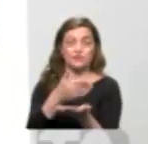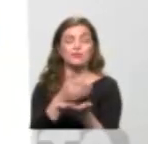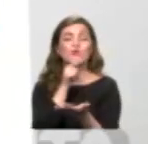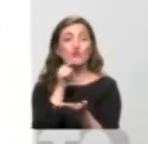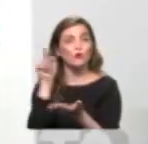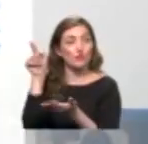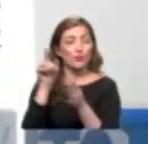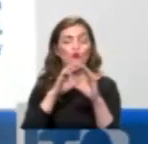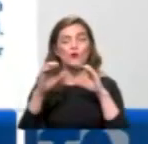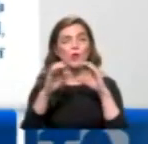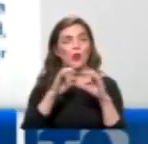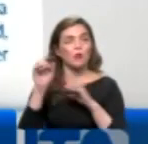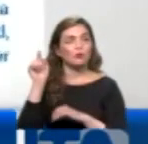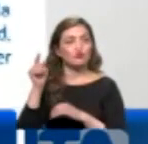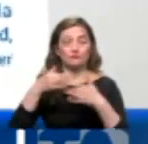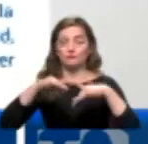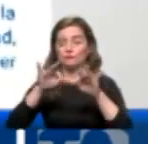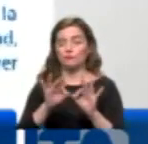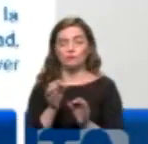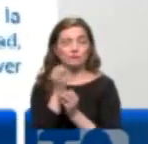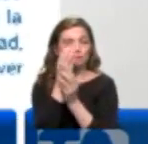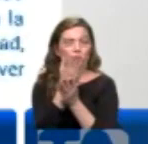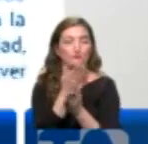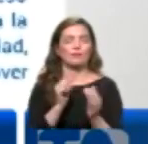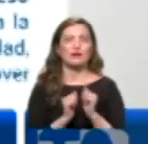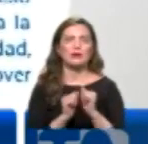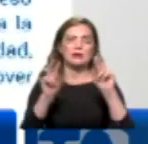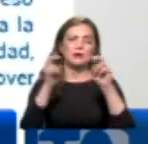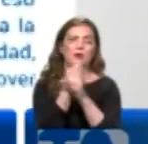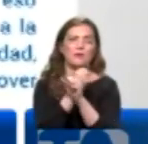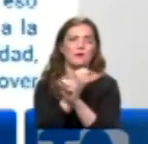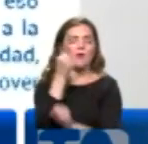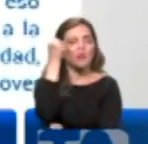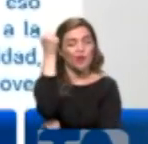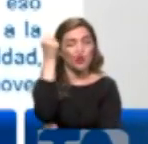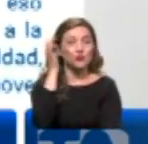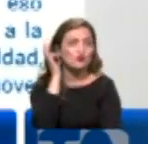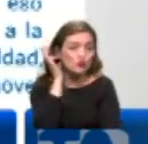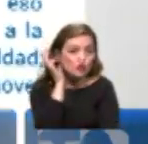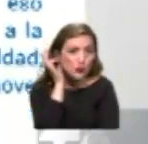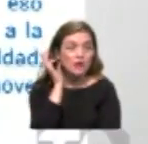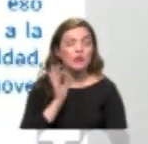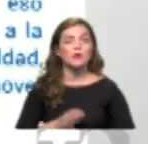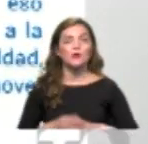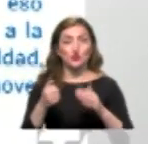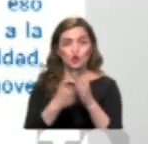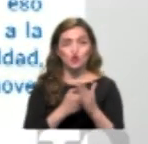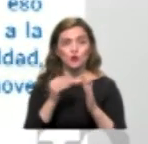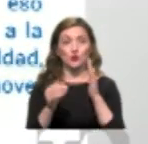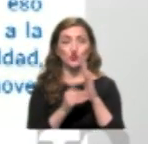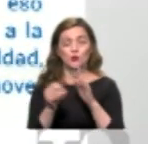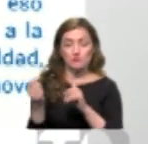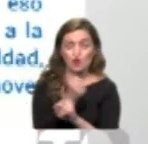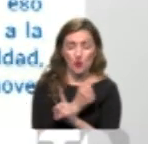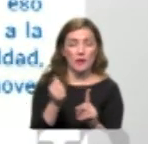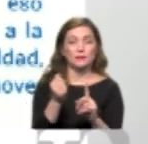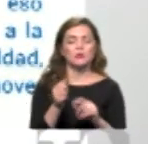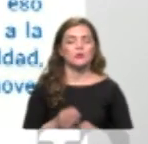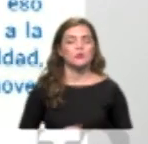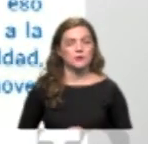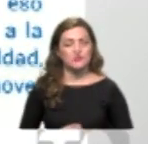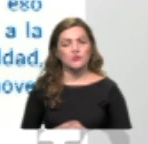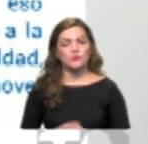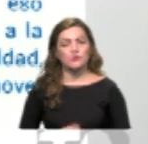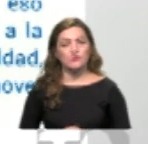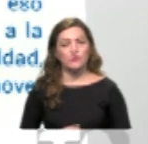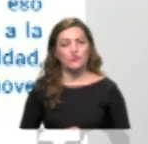a través de este comunicado oficial donde se indicó que es por la defensa de los derechos de las mujeres y la lucha contra la violencia de género. Además,